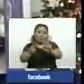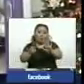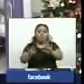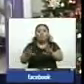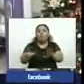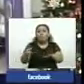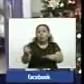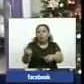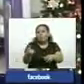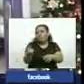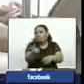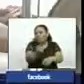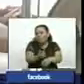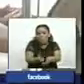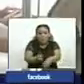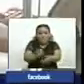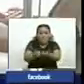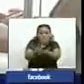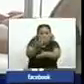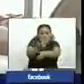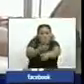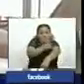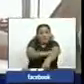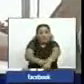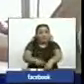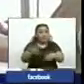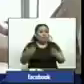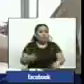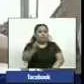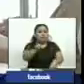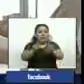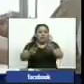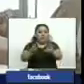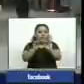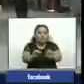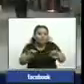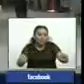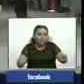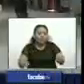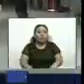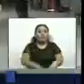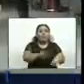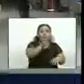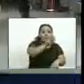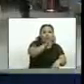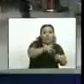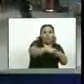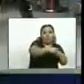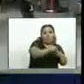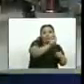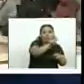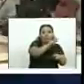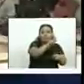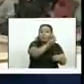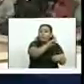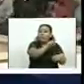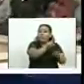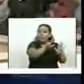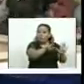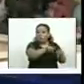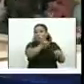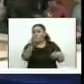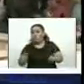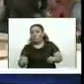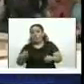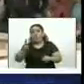quemaduras por pólvora. De esos casos, 17 fueron menores de edad. También del 24 de diciembre de 2018 al 2 de enero